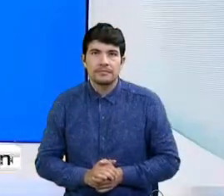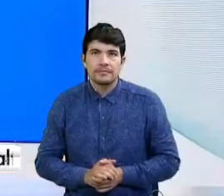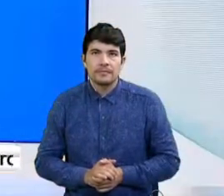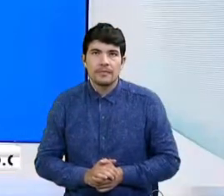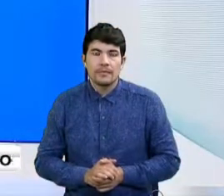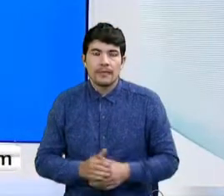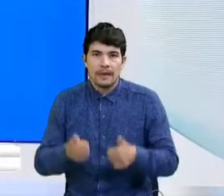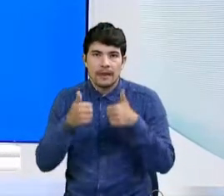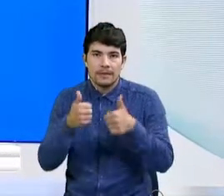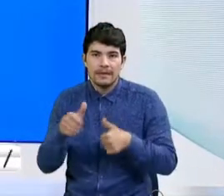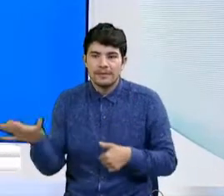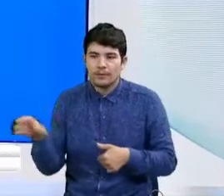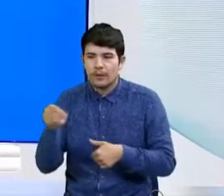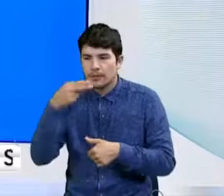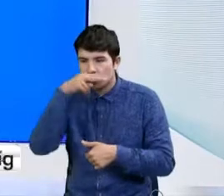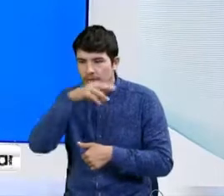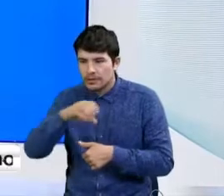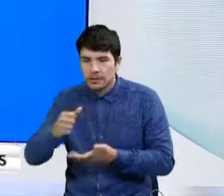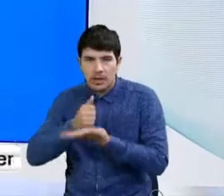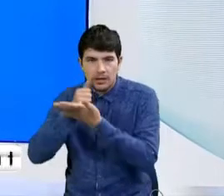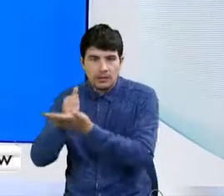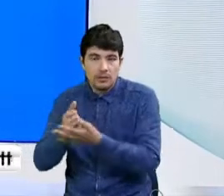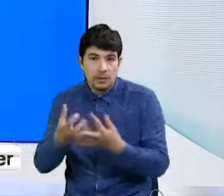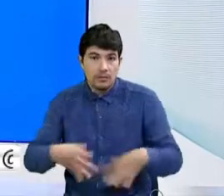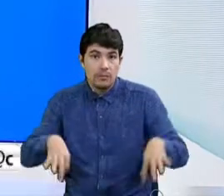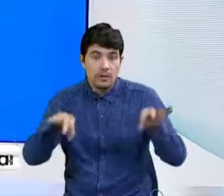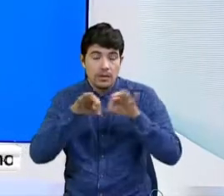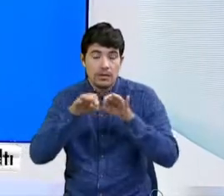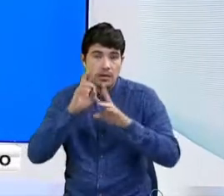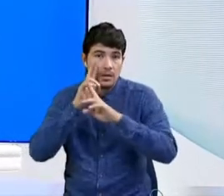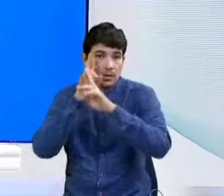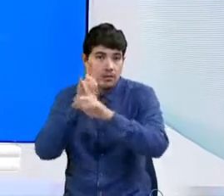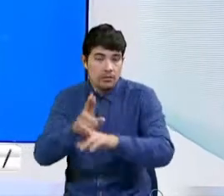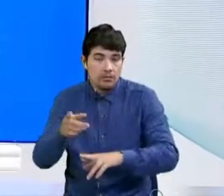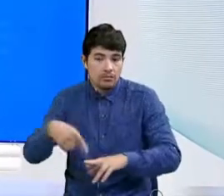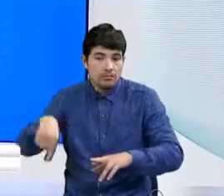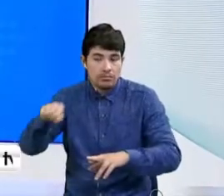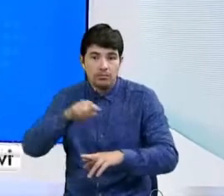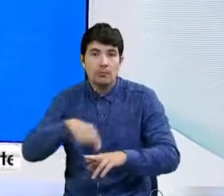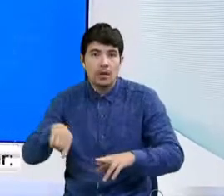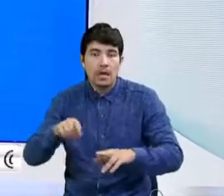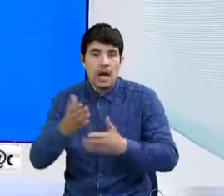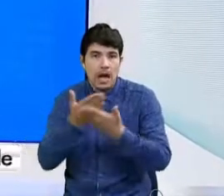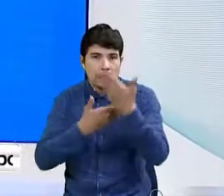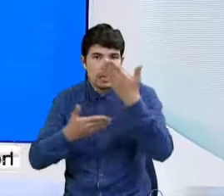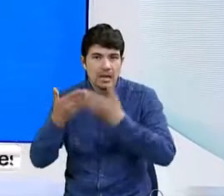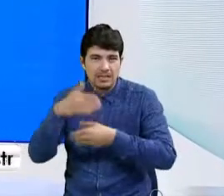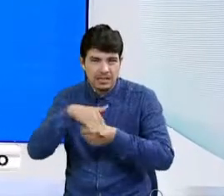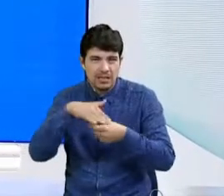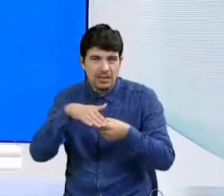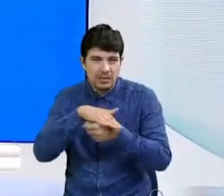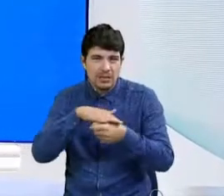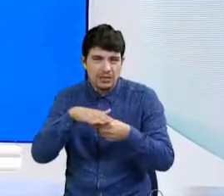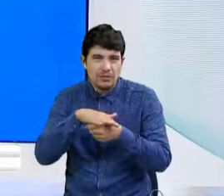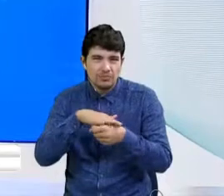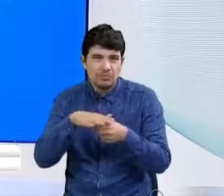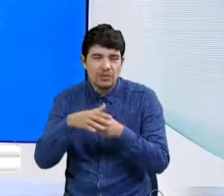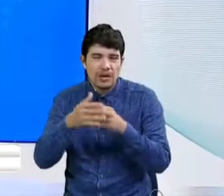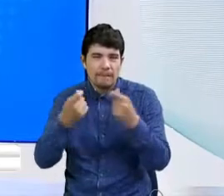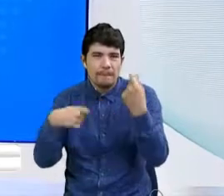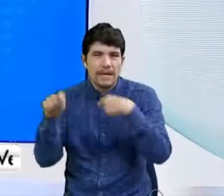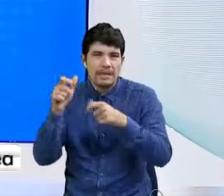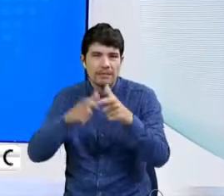Qué bien por estos pequeños. Y de otra parte, en un importante evento de reconocimiento y análisis de la situación de trata de personas, las Naciones Unidas y